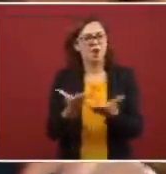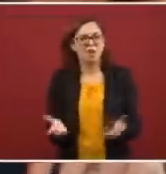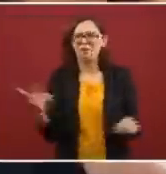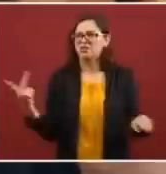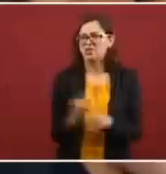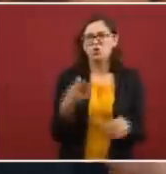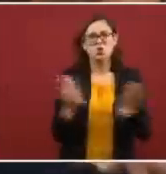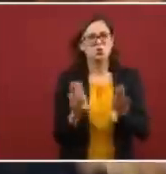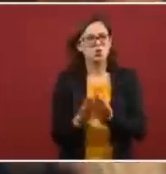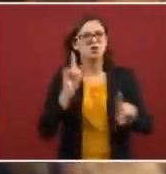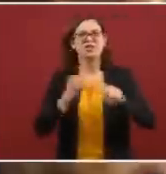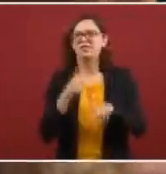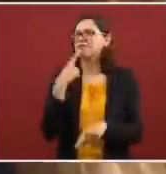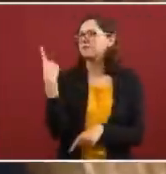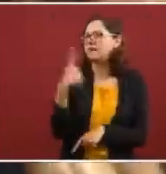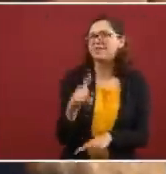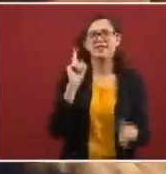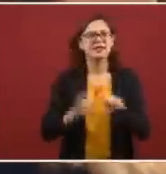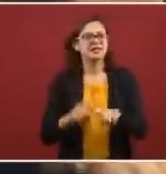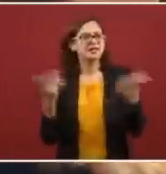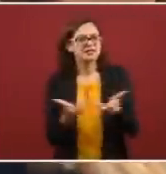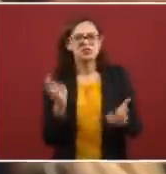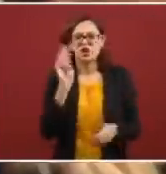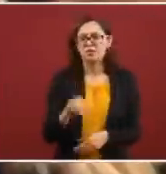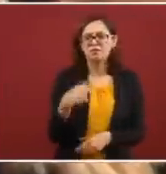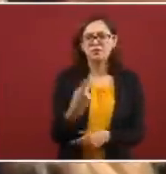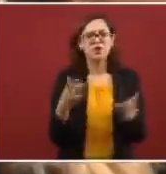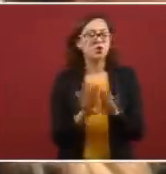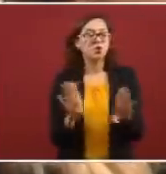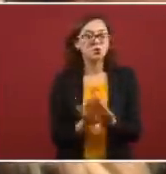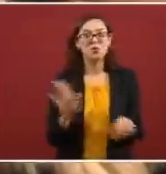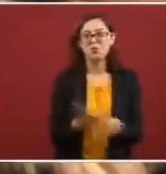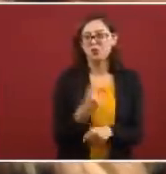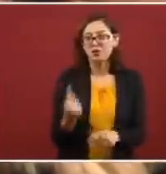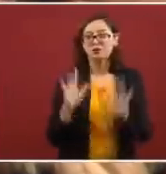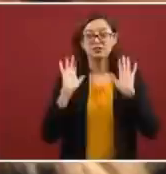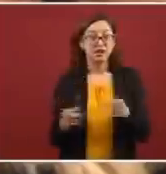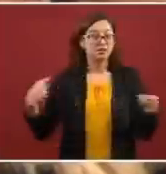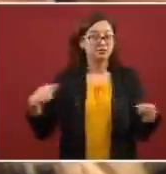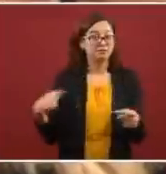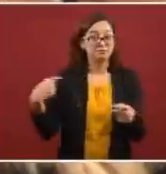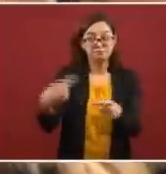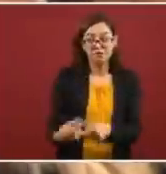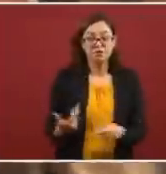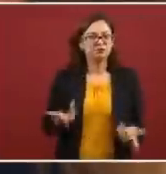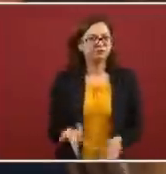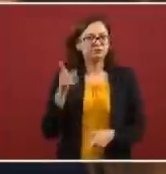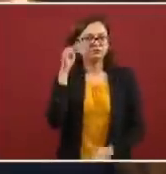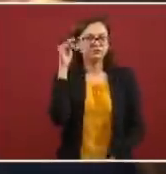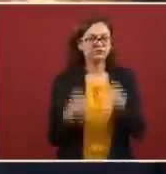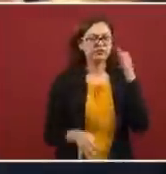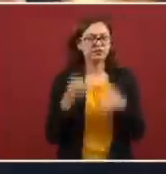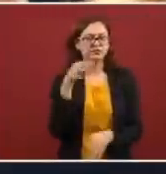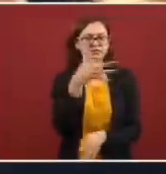una denuncia el ministerio público en este operativo porque han pasado varios días varias horas y el fiscal general de la república